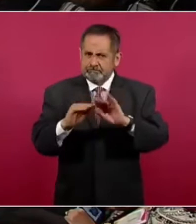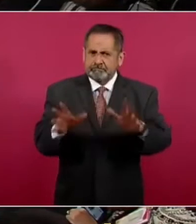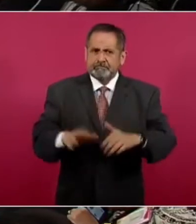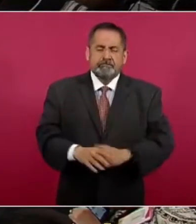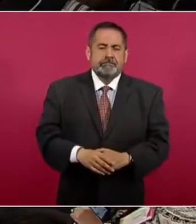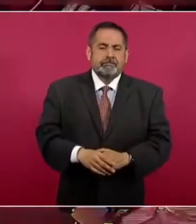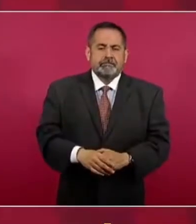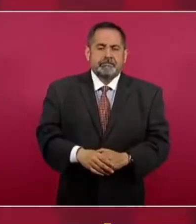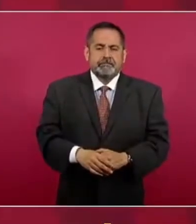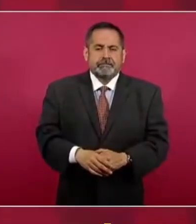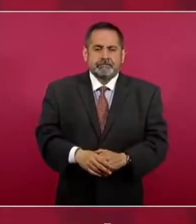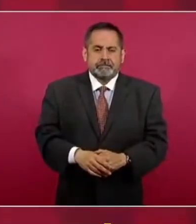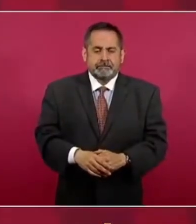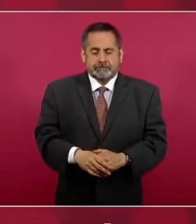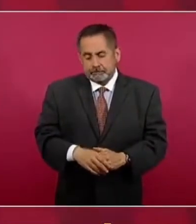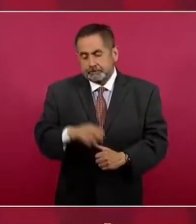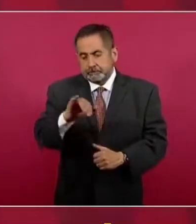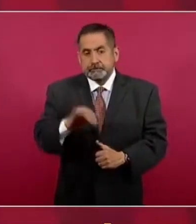sí, miren,